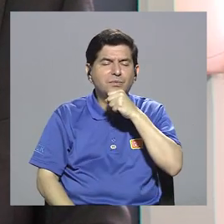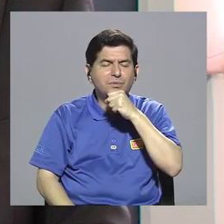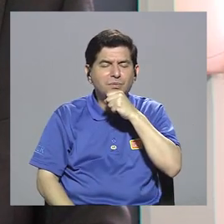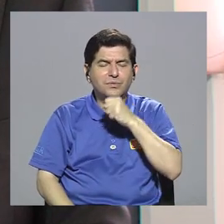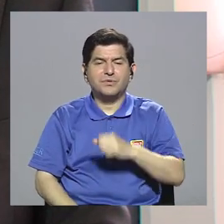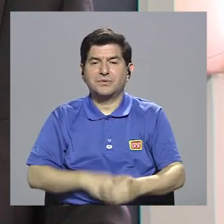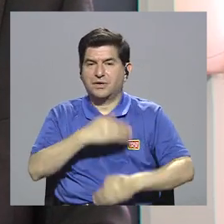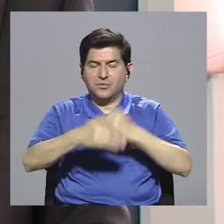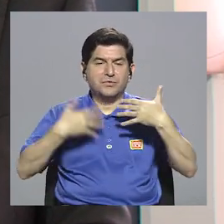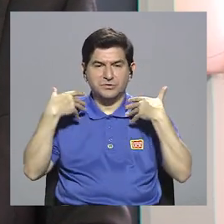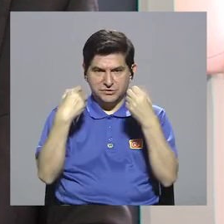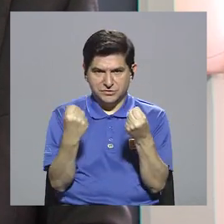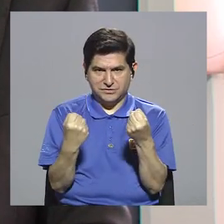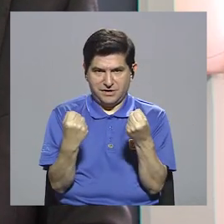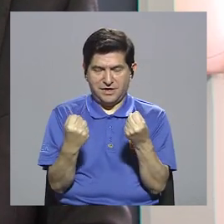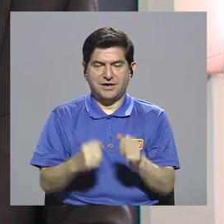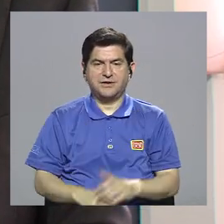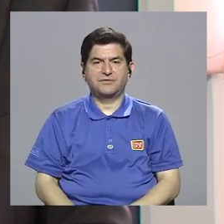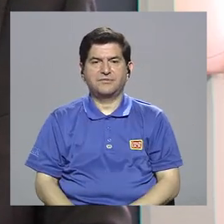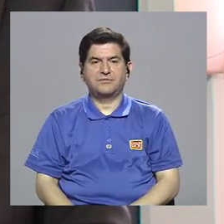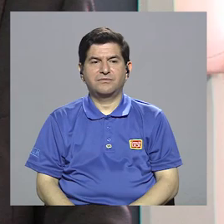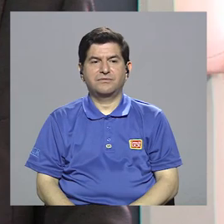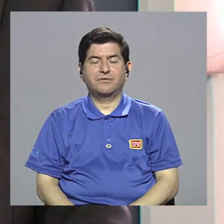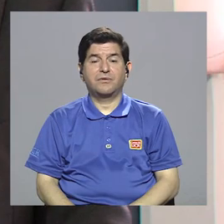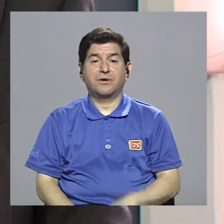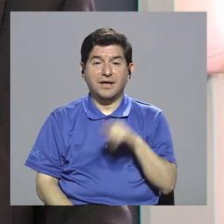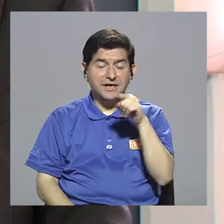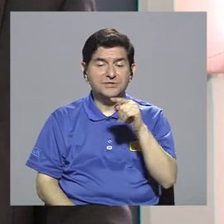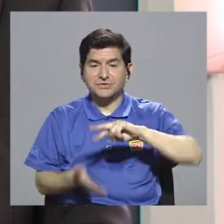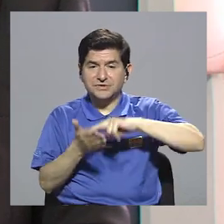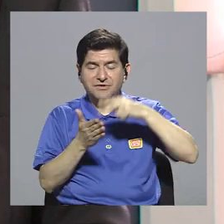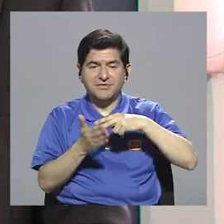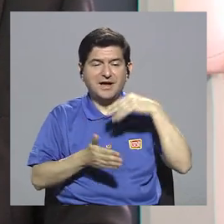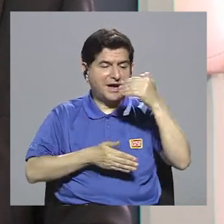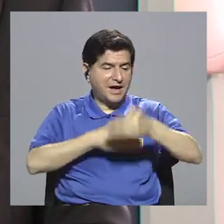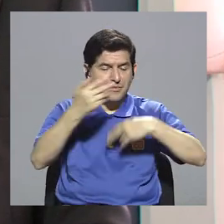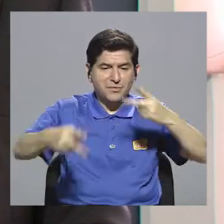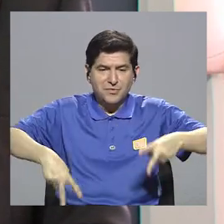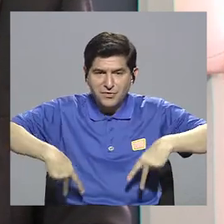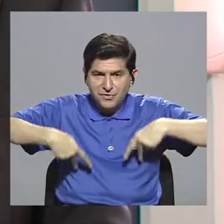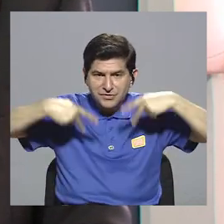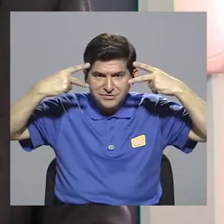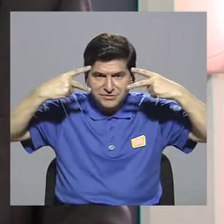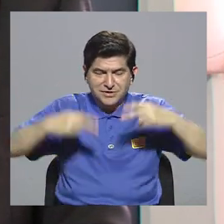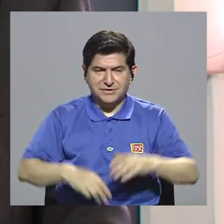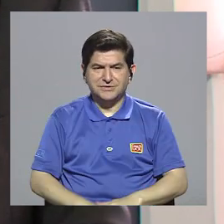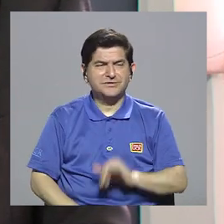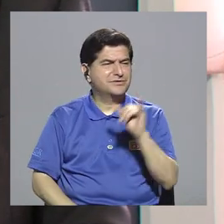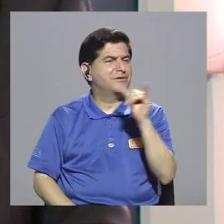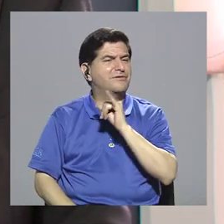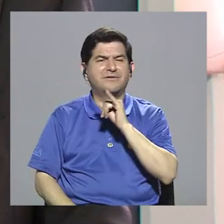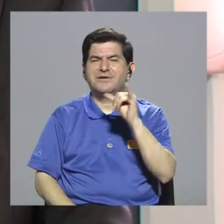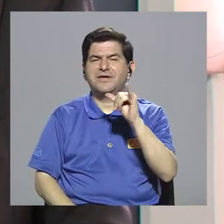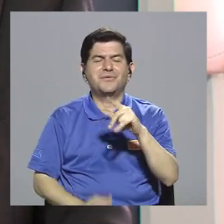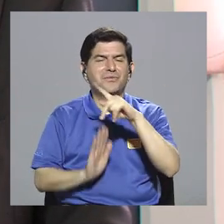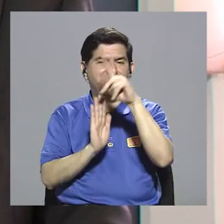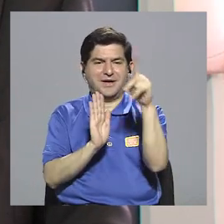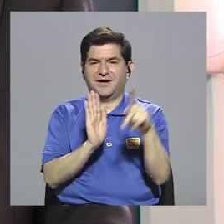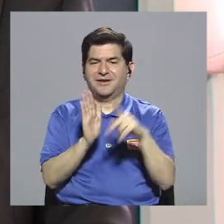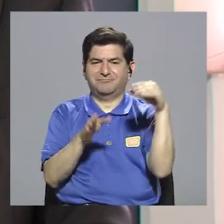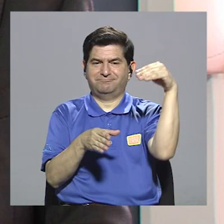saludable en el curso de vida recoge ese ese mismo